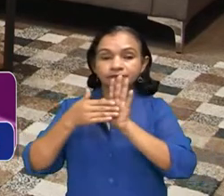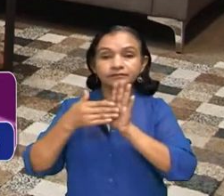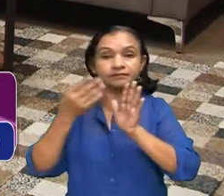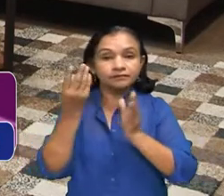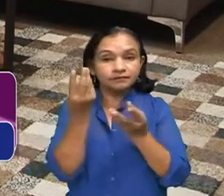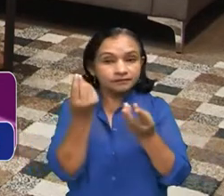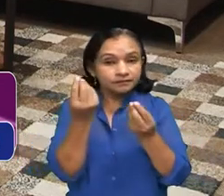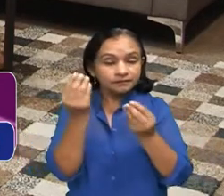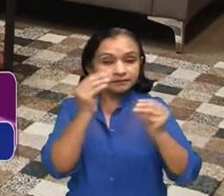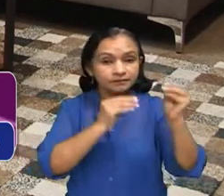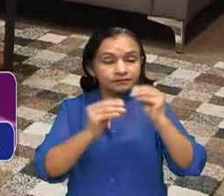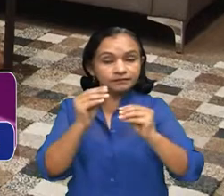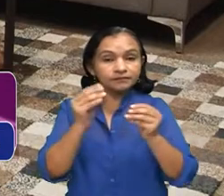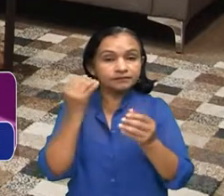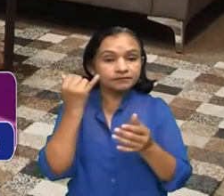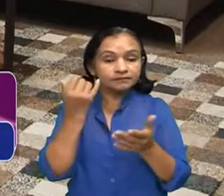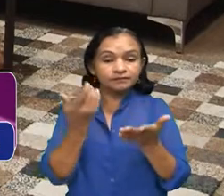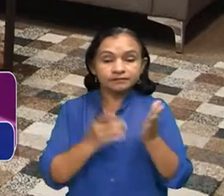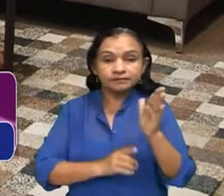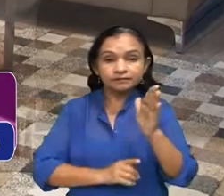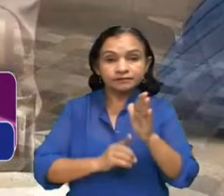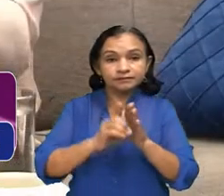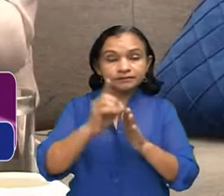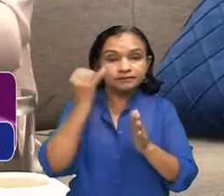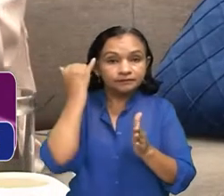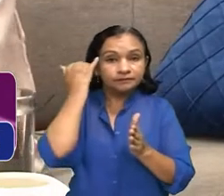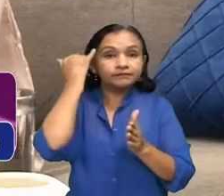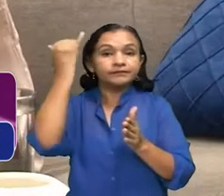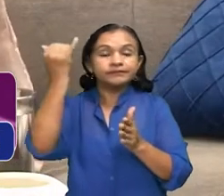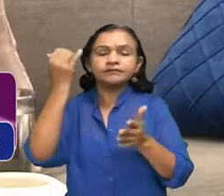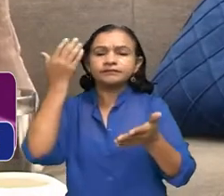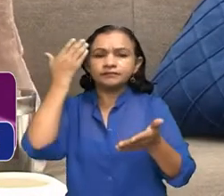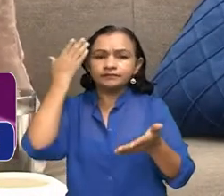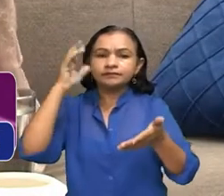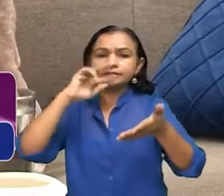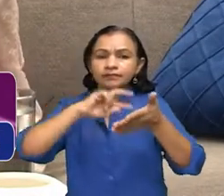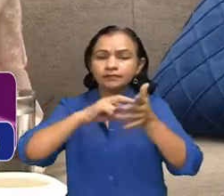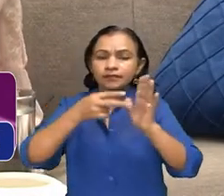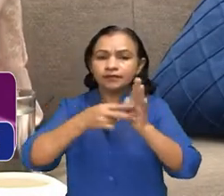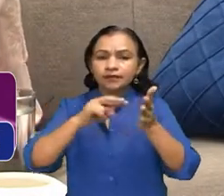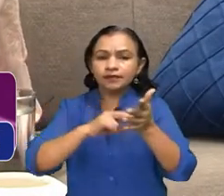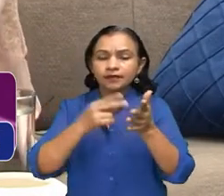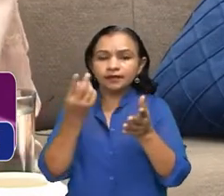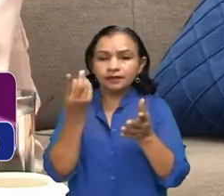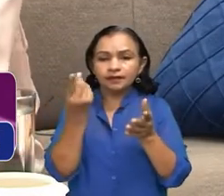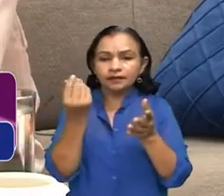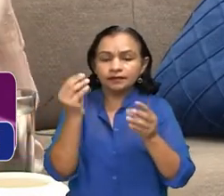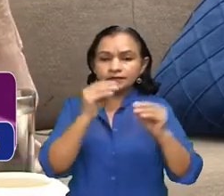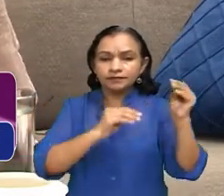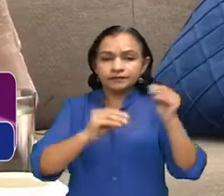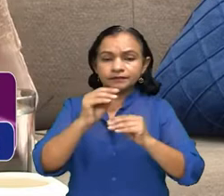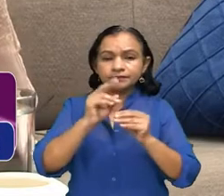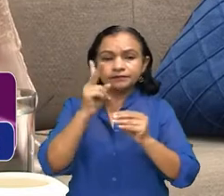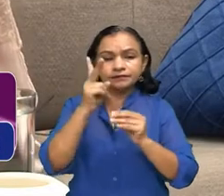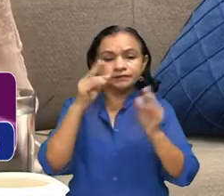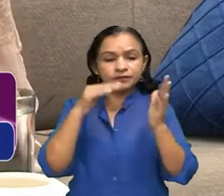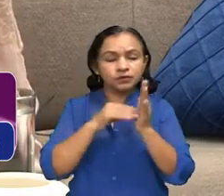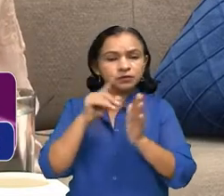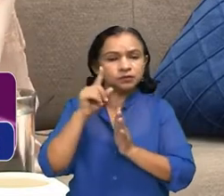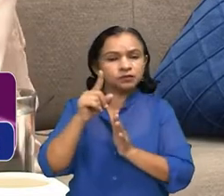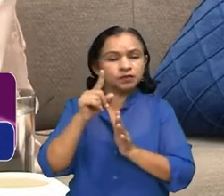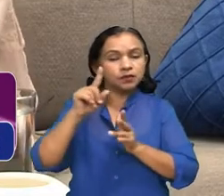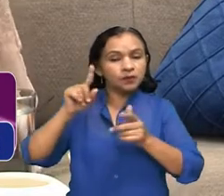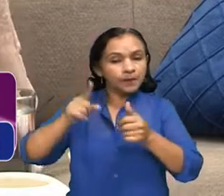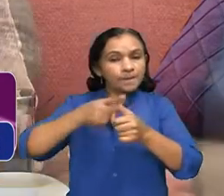creativa. Okay. Sabemos que el concepto, ¿verdad?, de economía creativa uh-huh, viene del 2001, ¿verdad?,